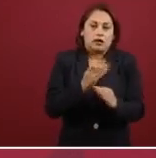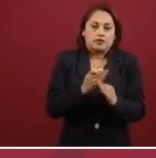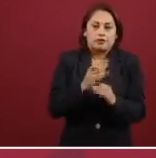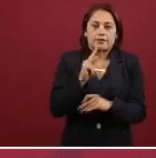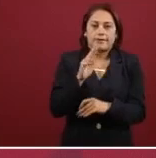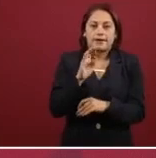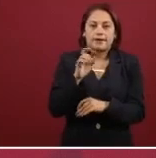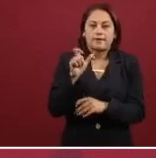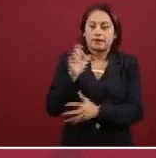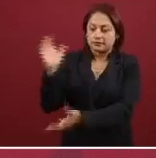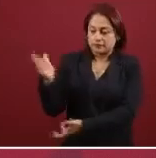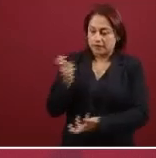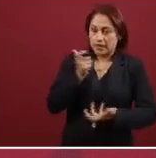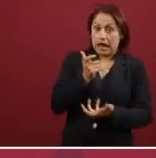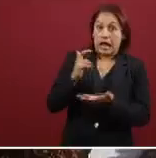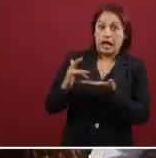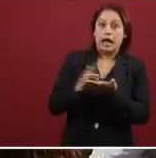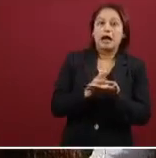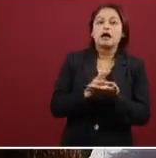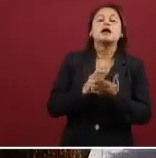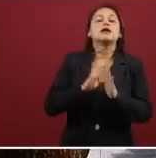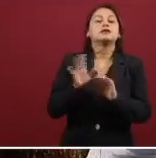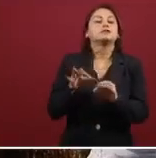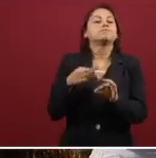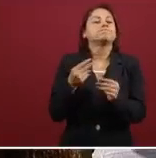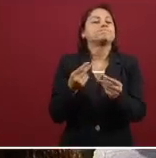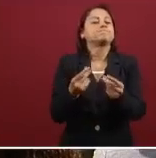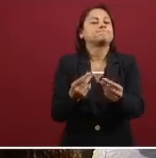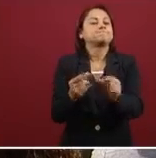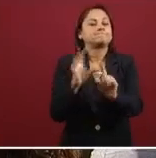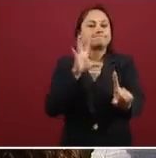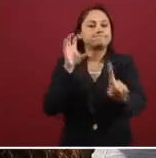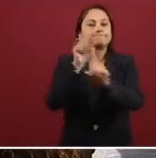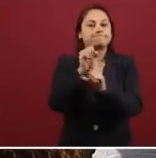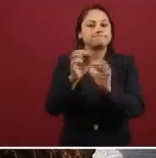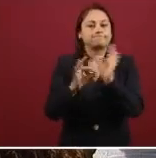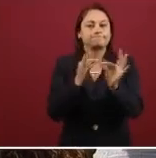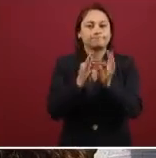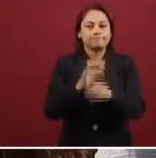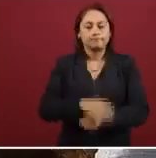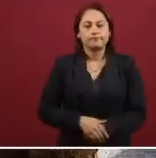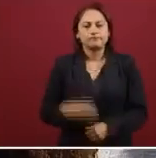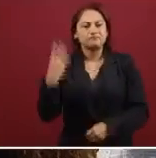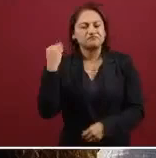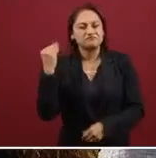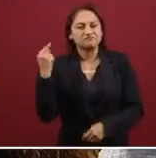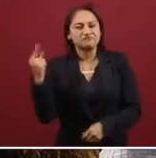plazo logra estos resultados. Sí, muchas gracias.